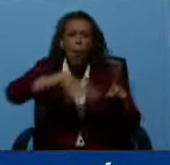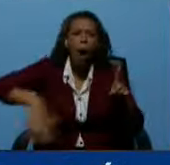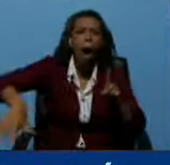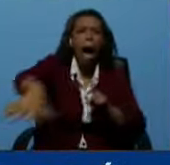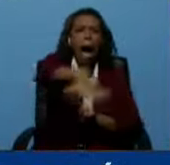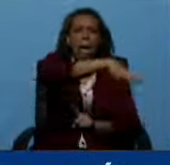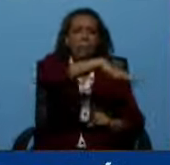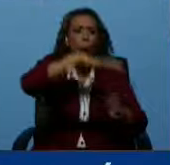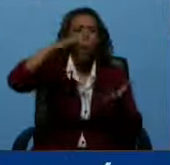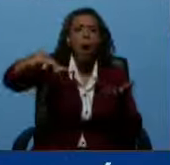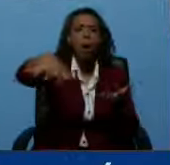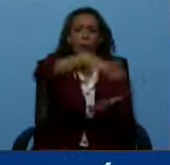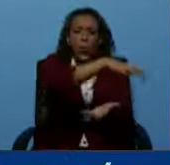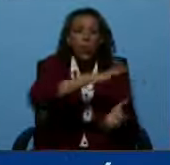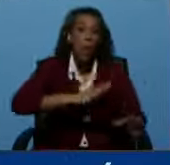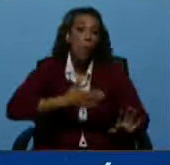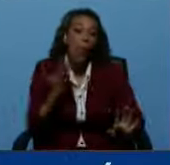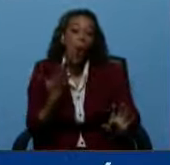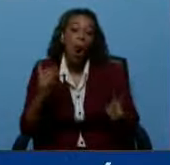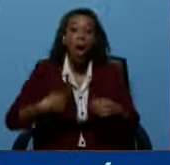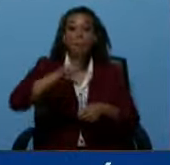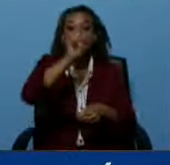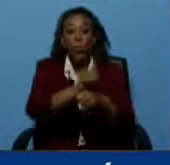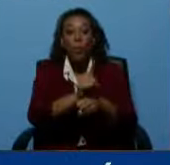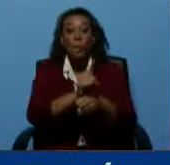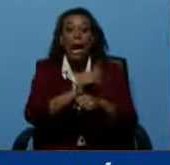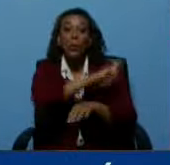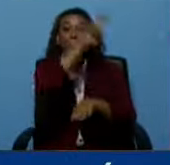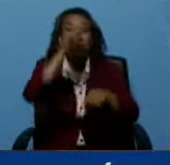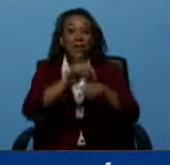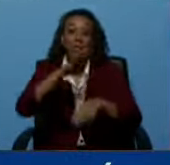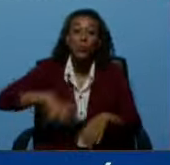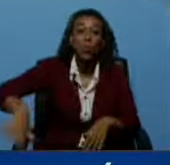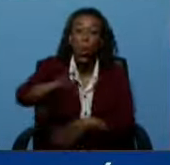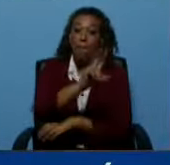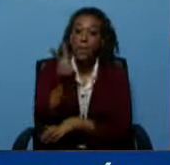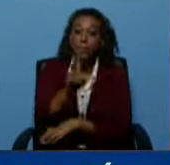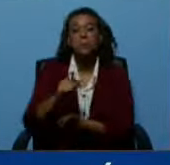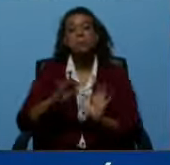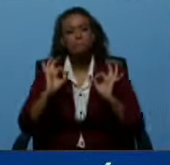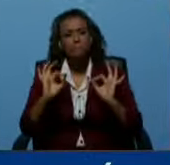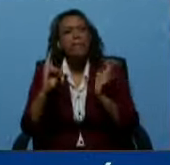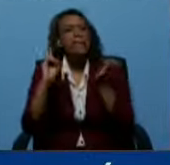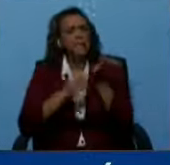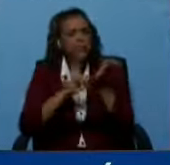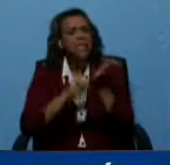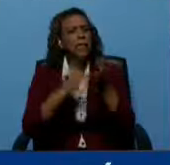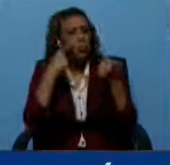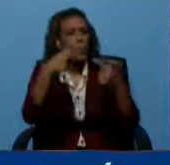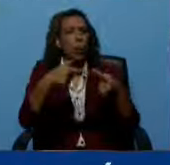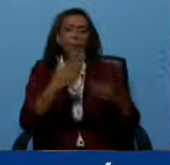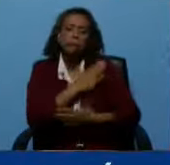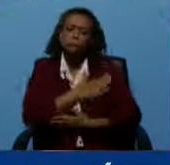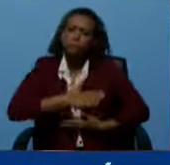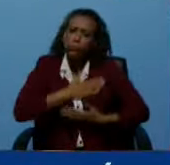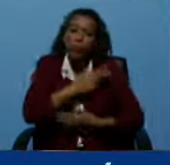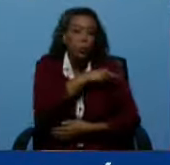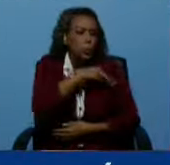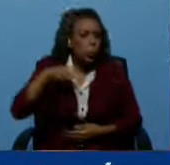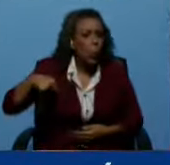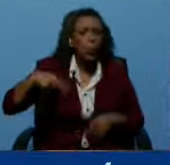tanto regional y también puede ser pionero hasta nivel nacional. Entonces, de verdad que muy complacidos